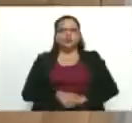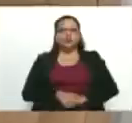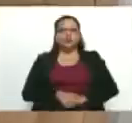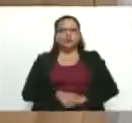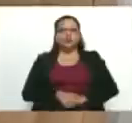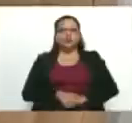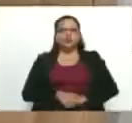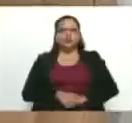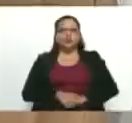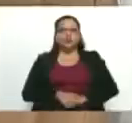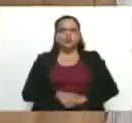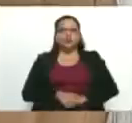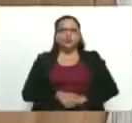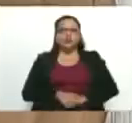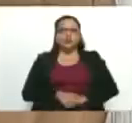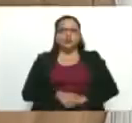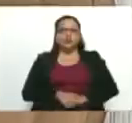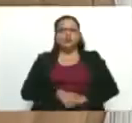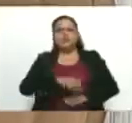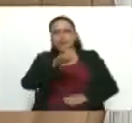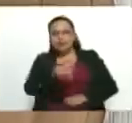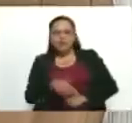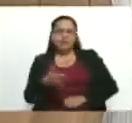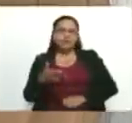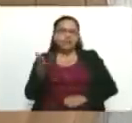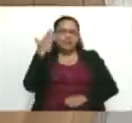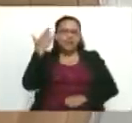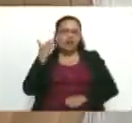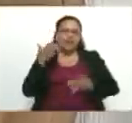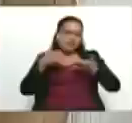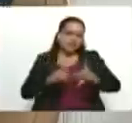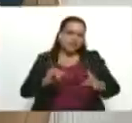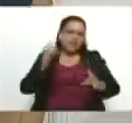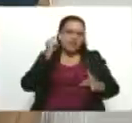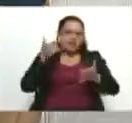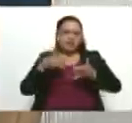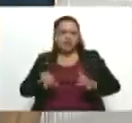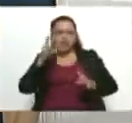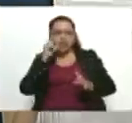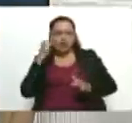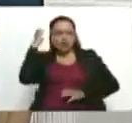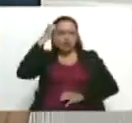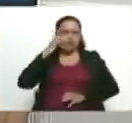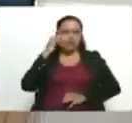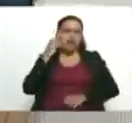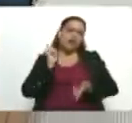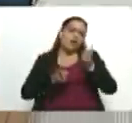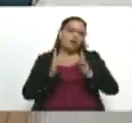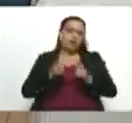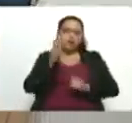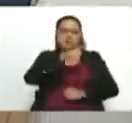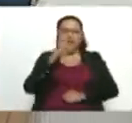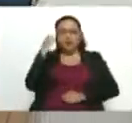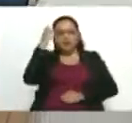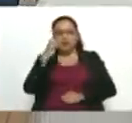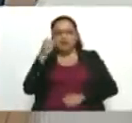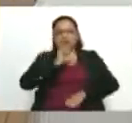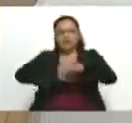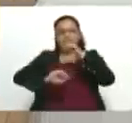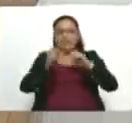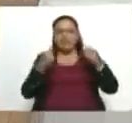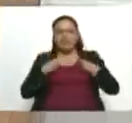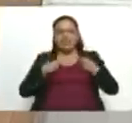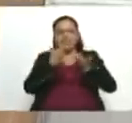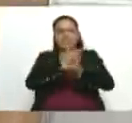de todos los europeos y de todas las europeas. Hay europeas y europeos que defienden la vida, la libertad,